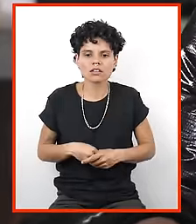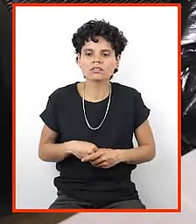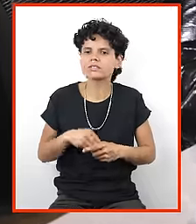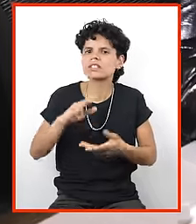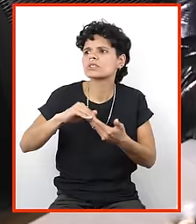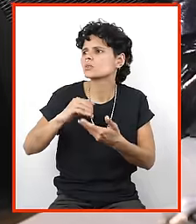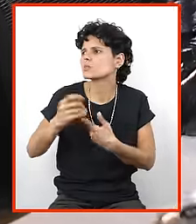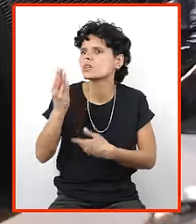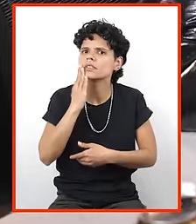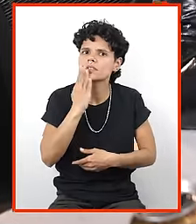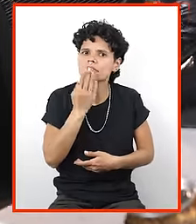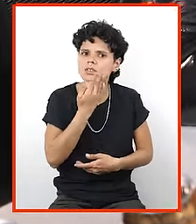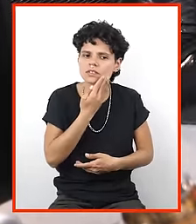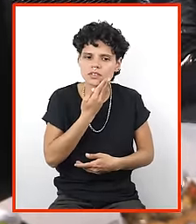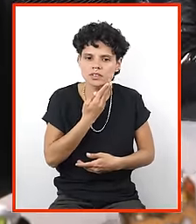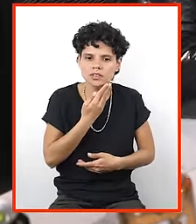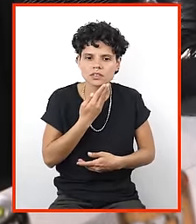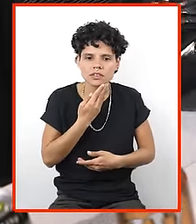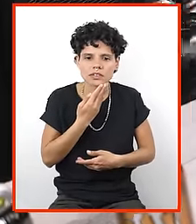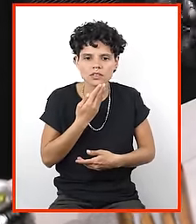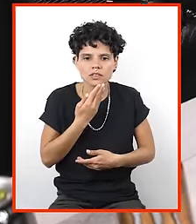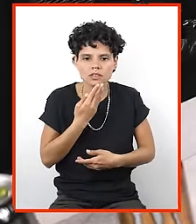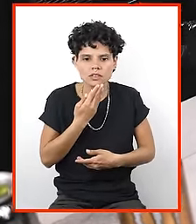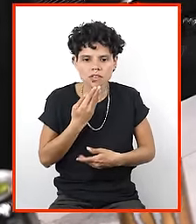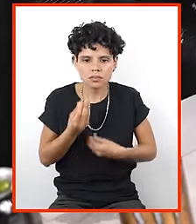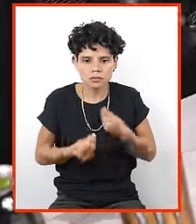pedido... ¿Servilleta tienen? Perdón.